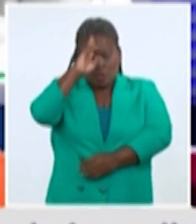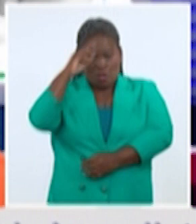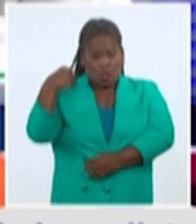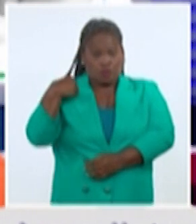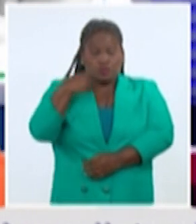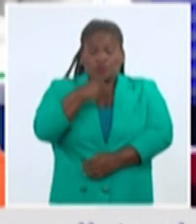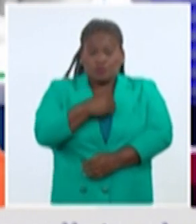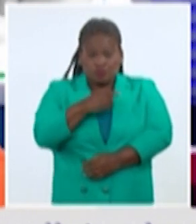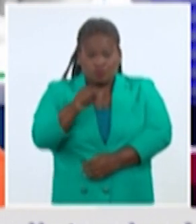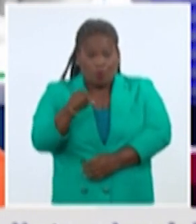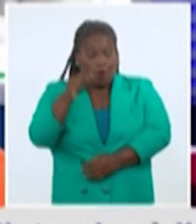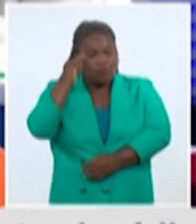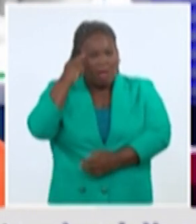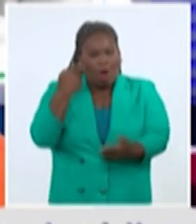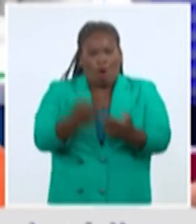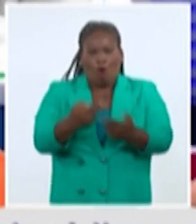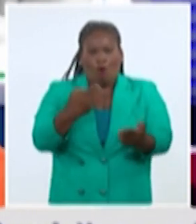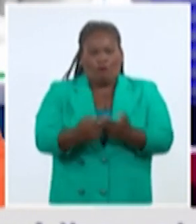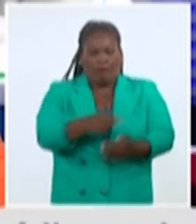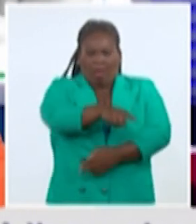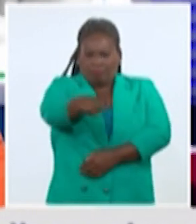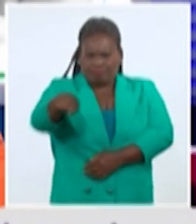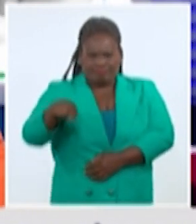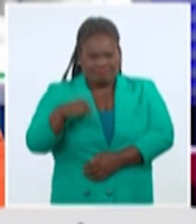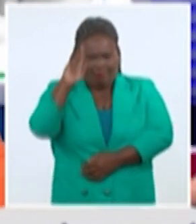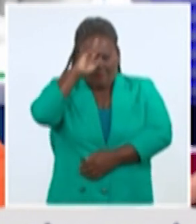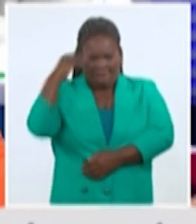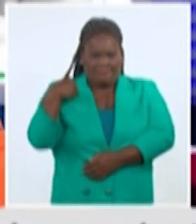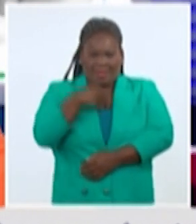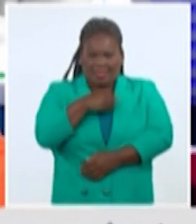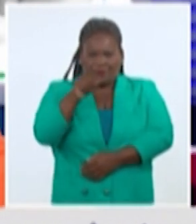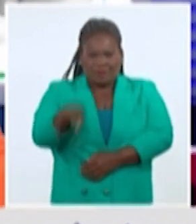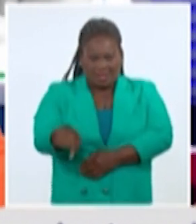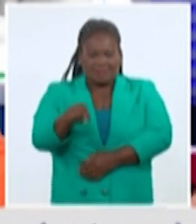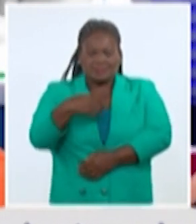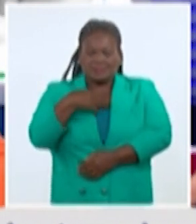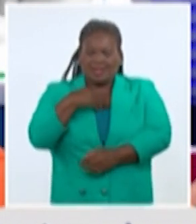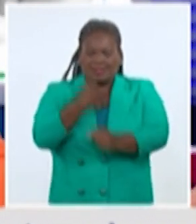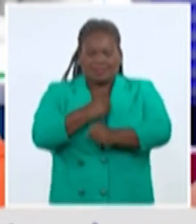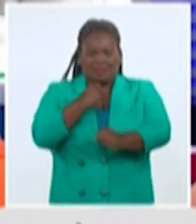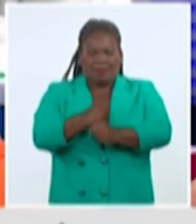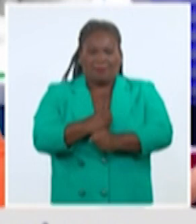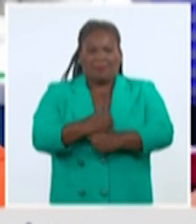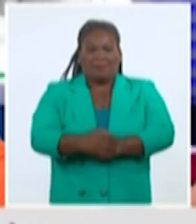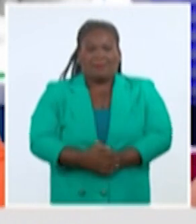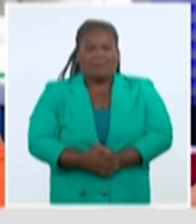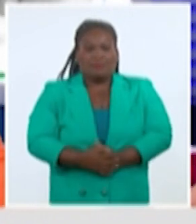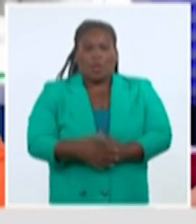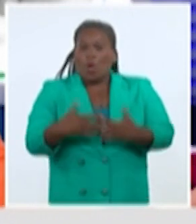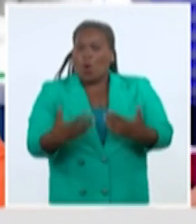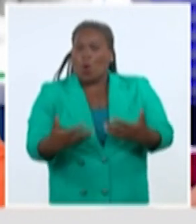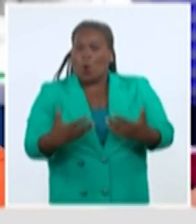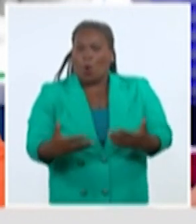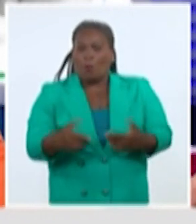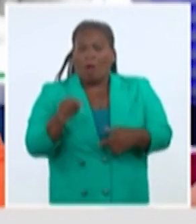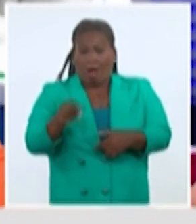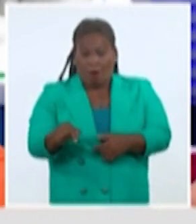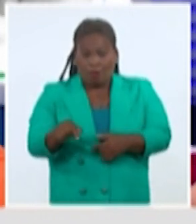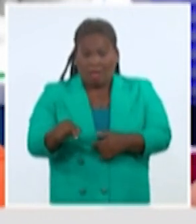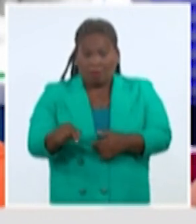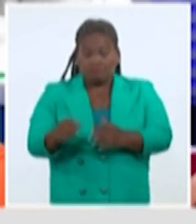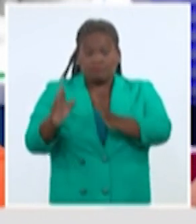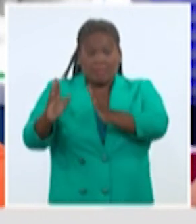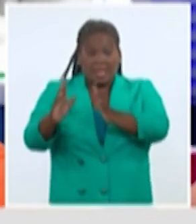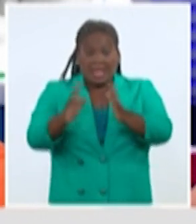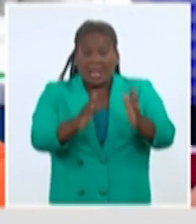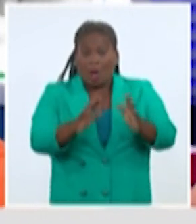los profesionales que tienen a su cargo tan honorable misión. ¿Cómo marcha hasta este momento con el esquema completo? Si podemos mostrar